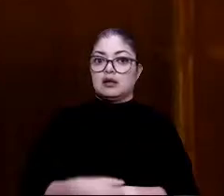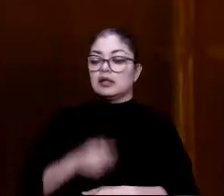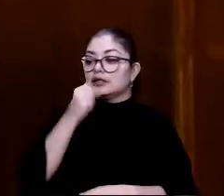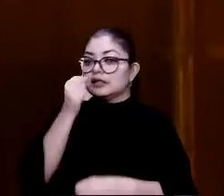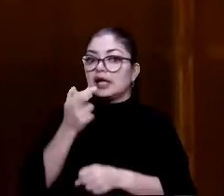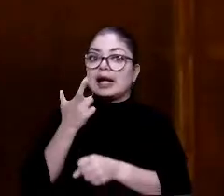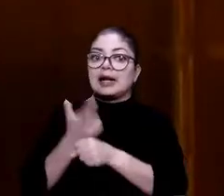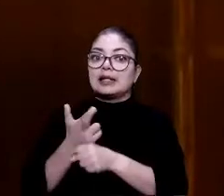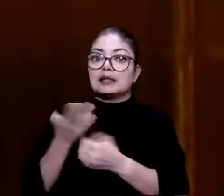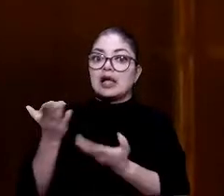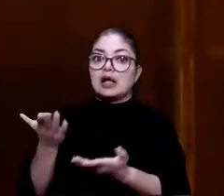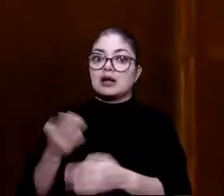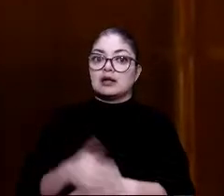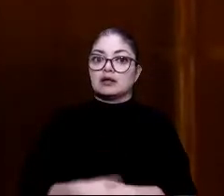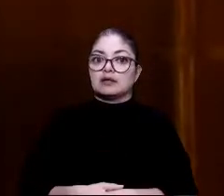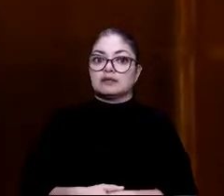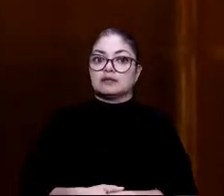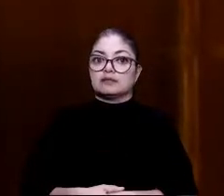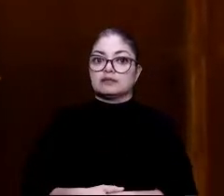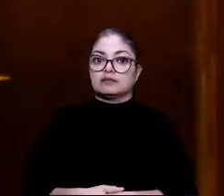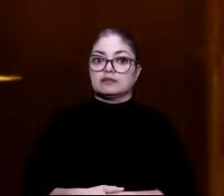Secretaria.